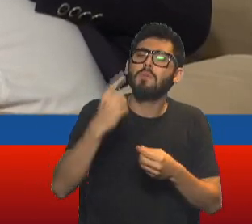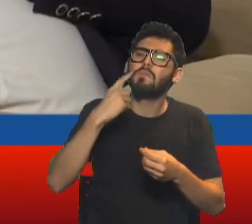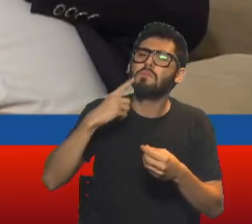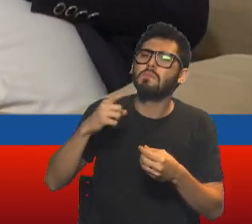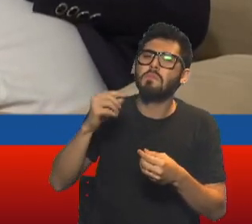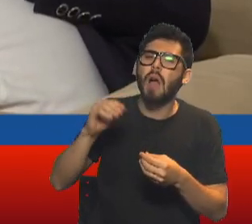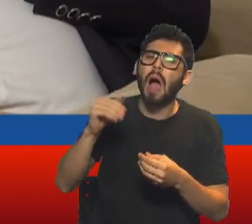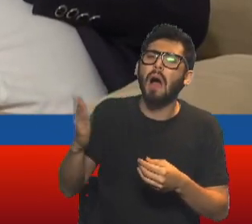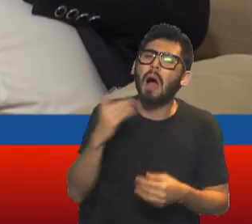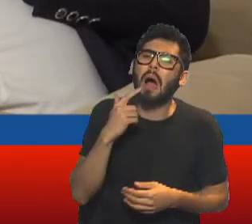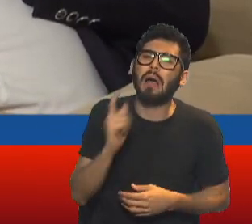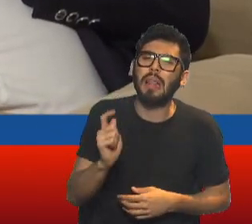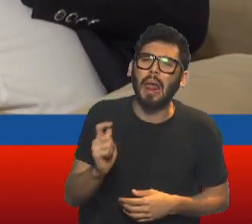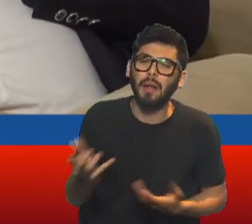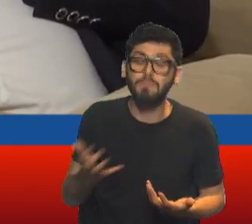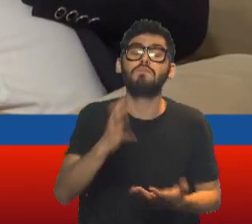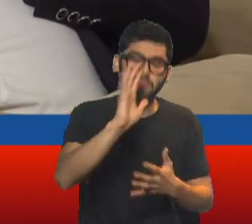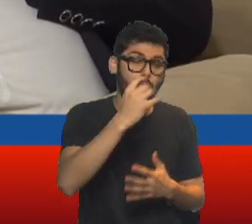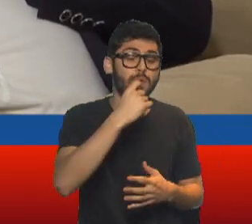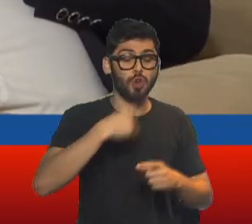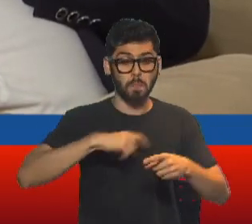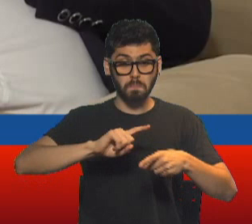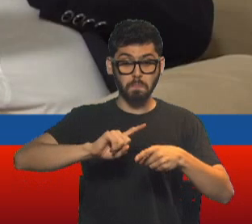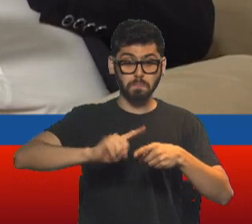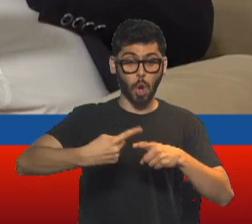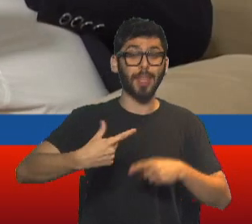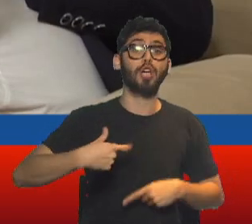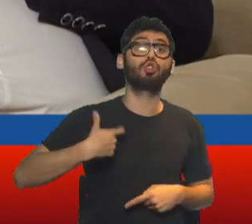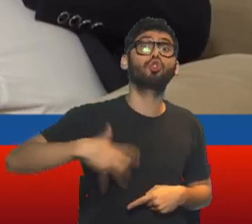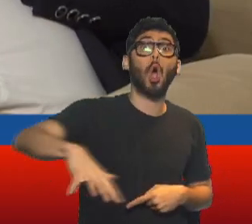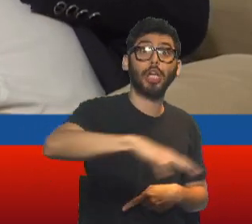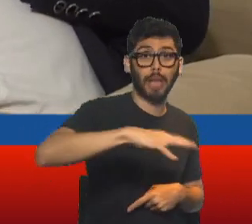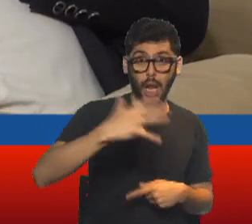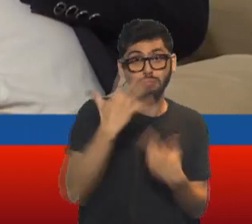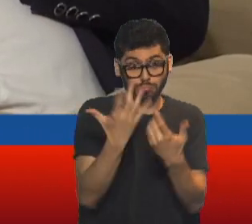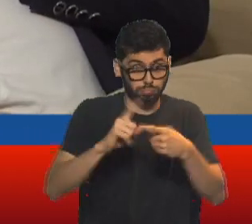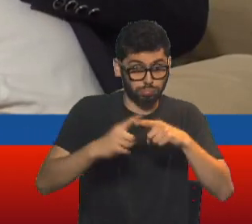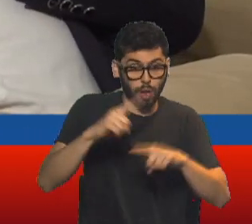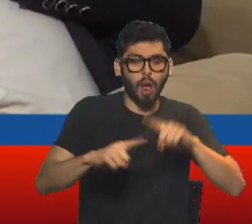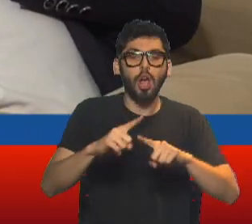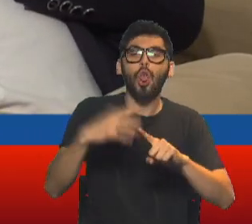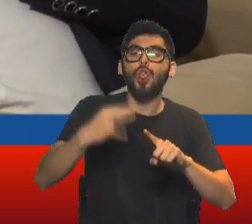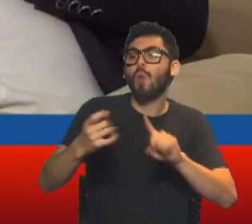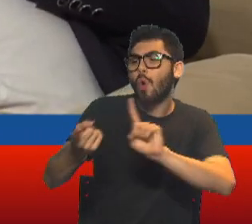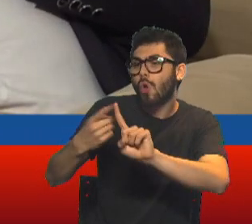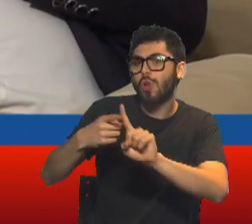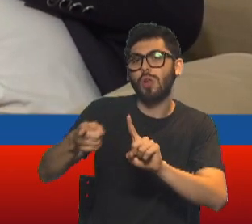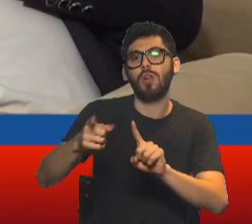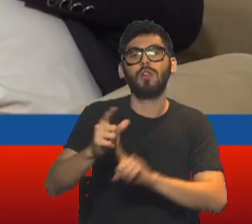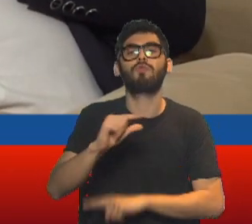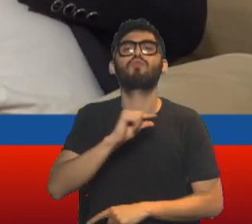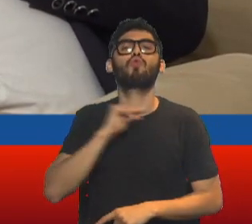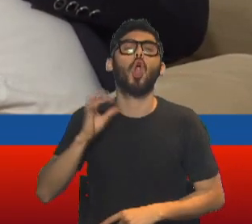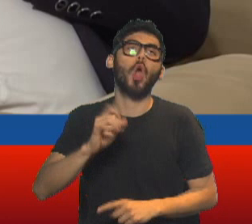Por ejemplo, si yo discuto políticas sociales y no hablo con los curas que están en los barrios, con los dirigentes sociales, no con Emilio Pérsico, conmigo,